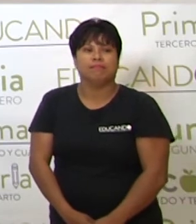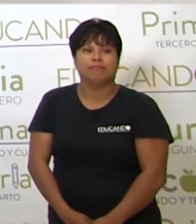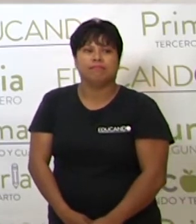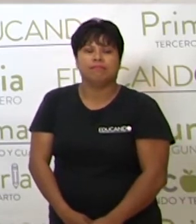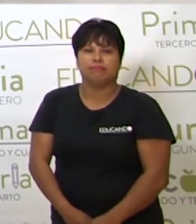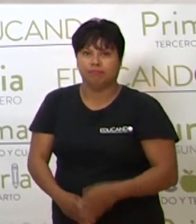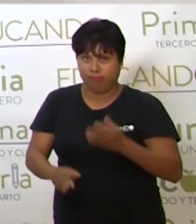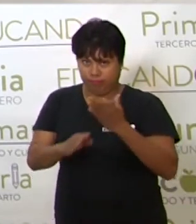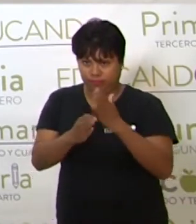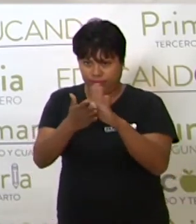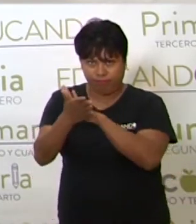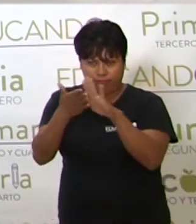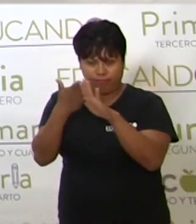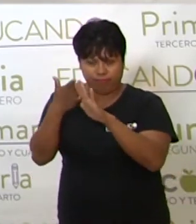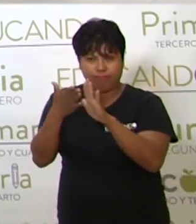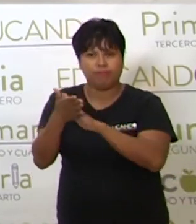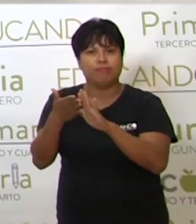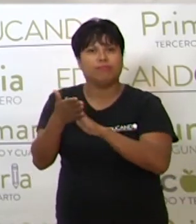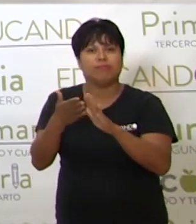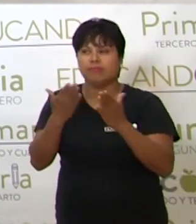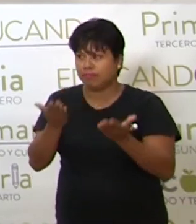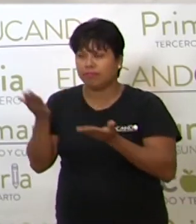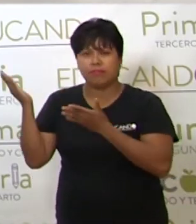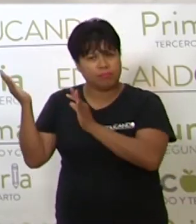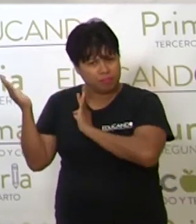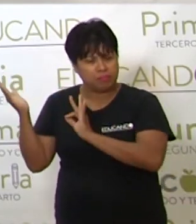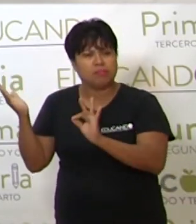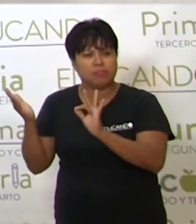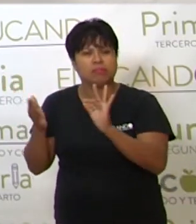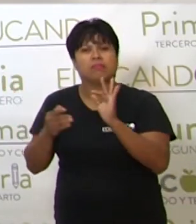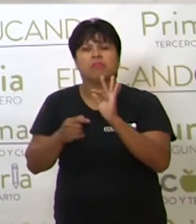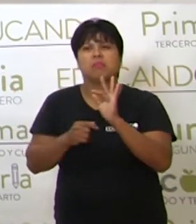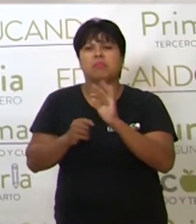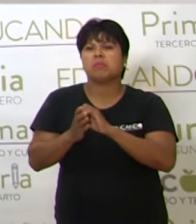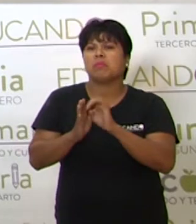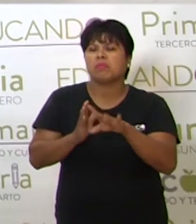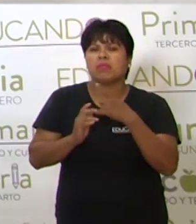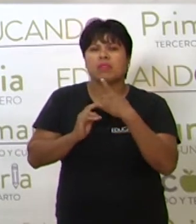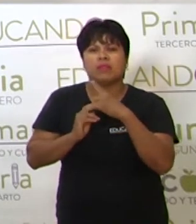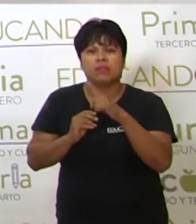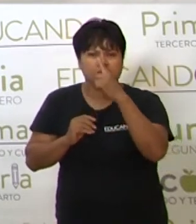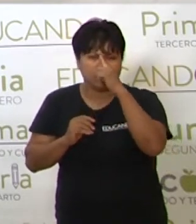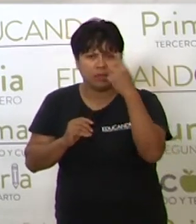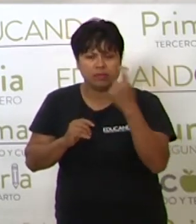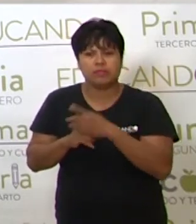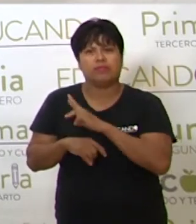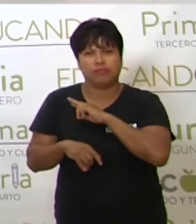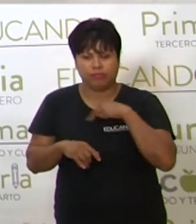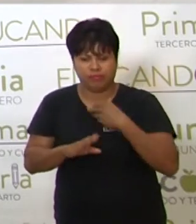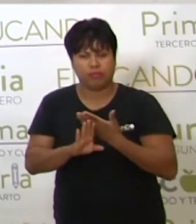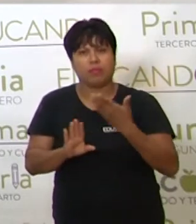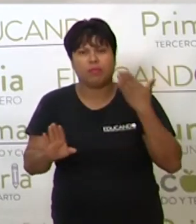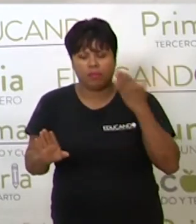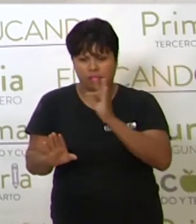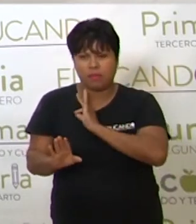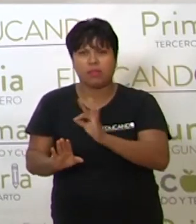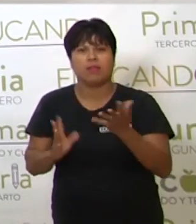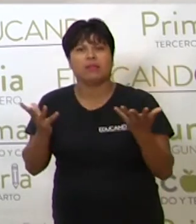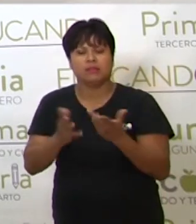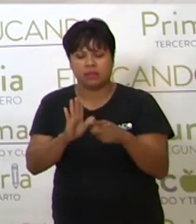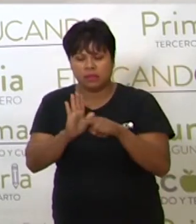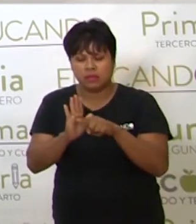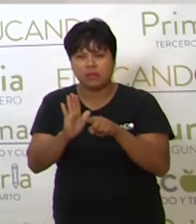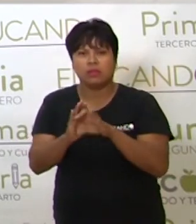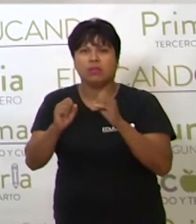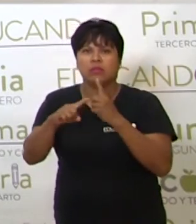voy a borrar esto de aquí aquí podemos decir muy fácilmente la vez pasada les había dicho que podemos restar o